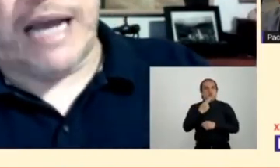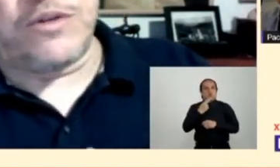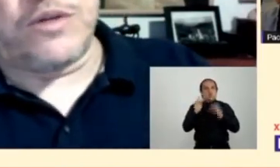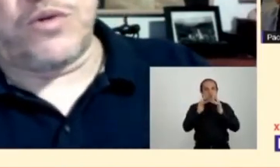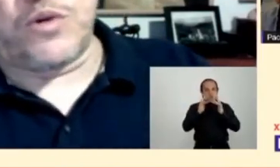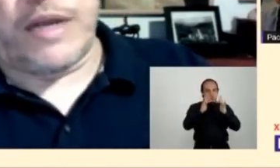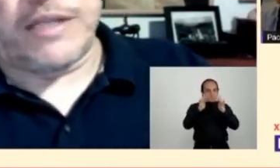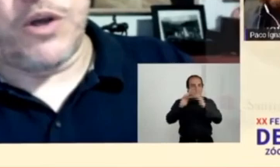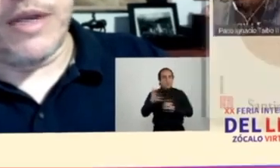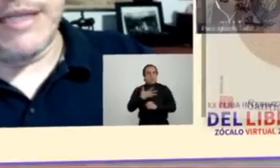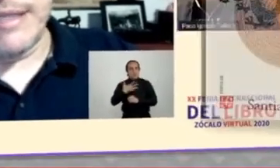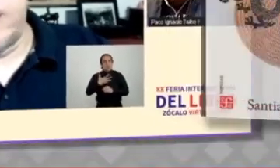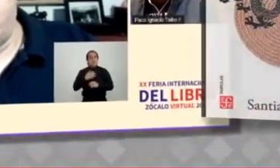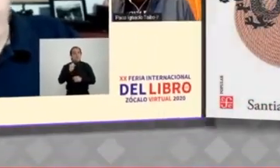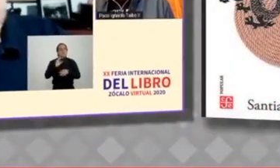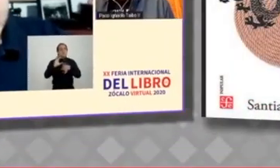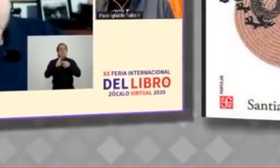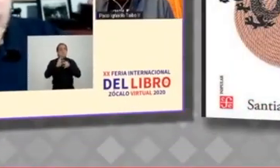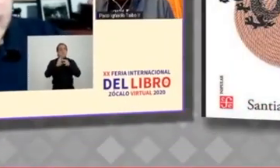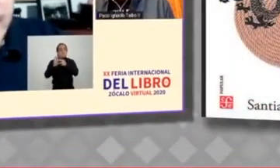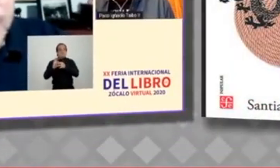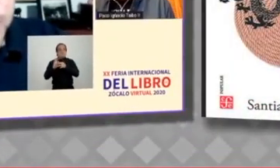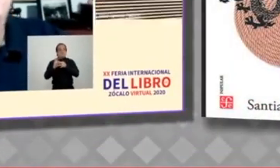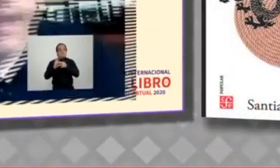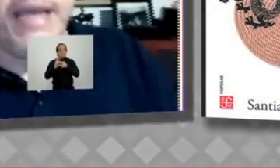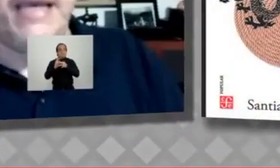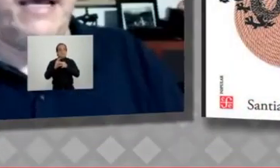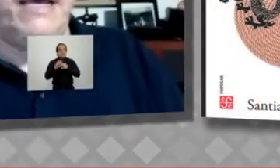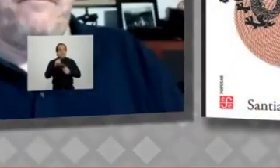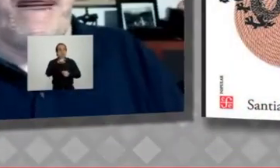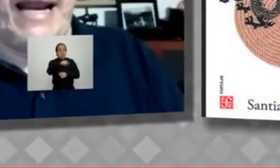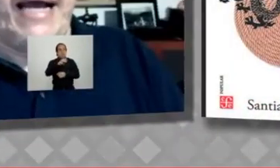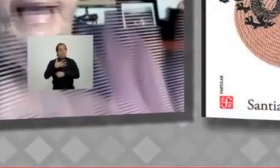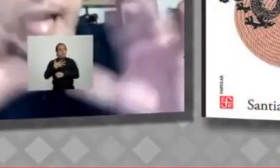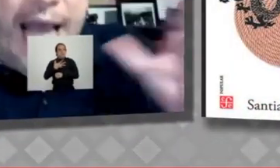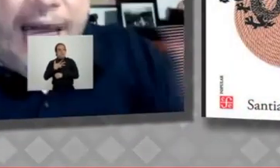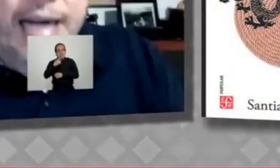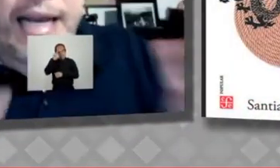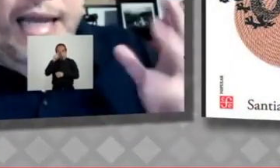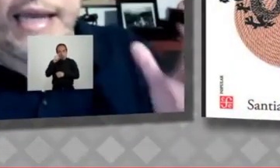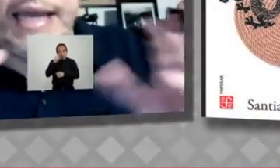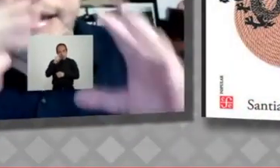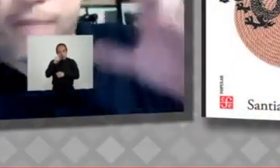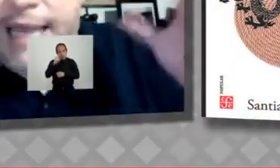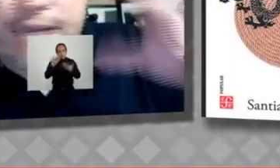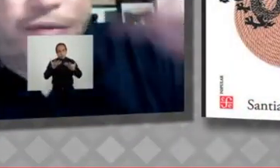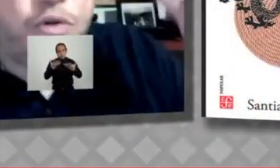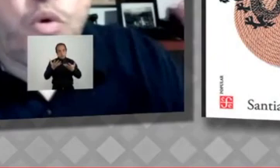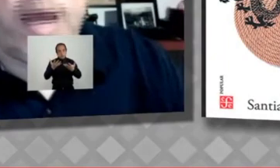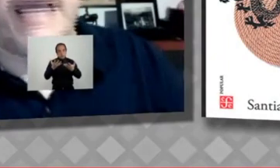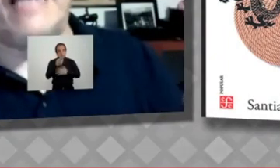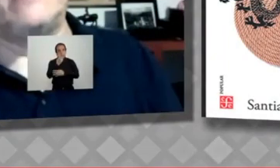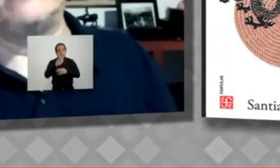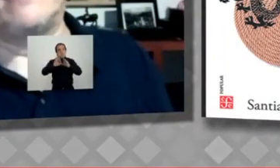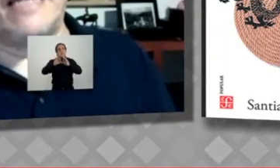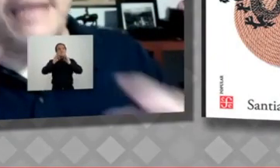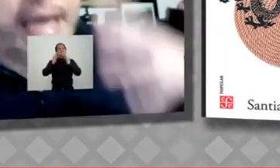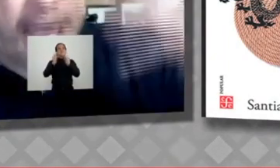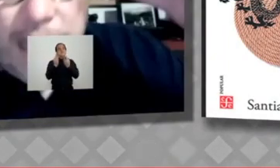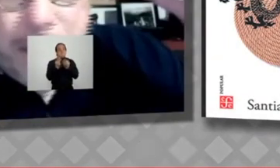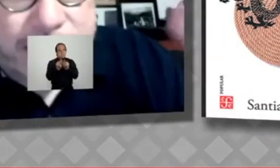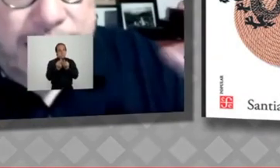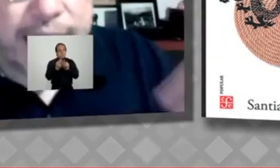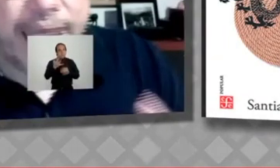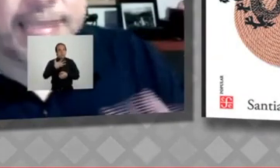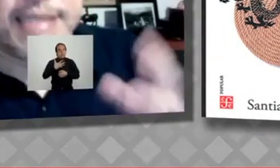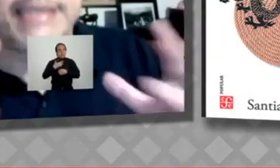sus contactos y sus conexiones de las que dispone para crear esa figura que él